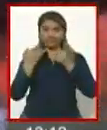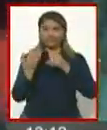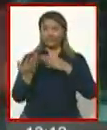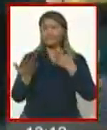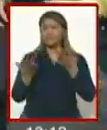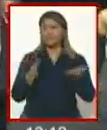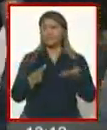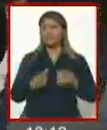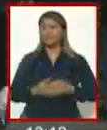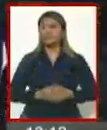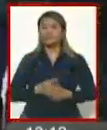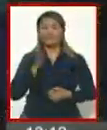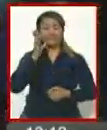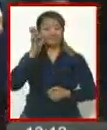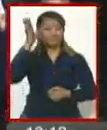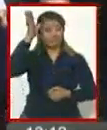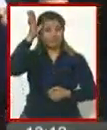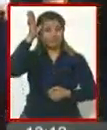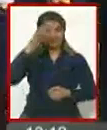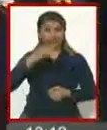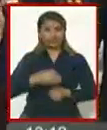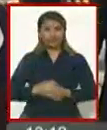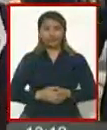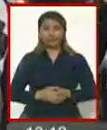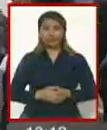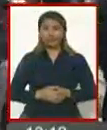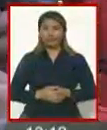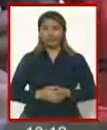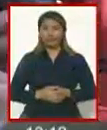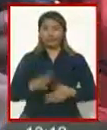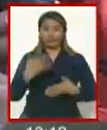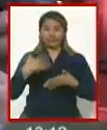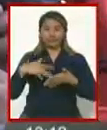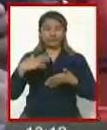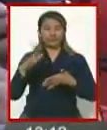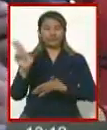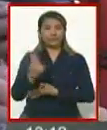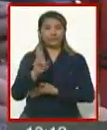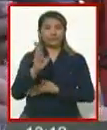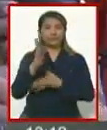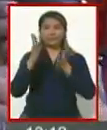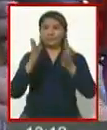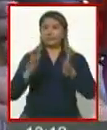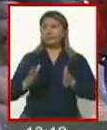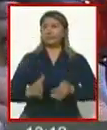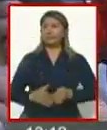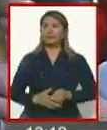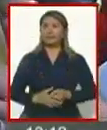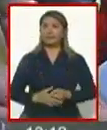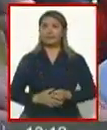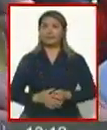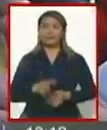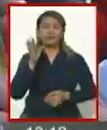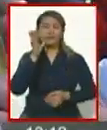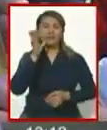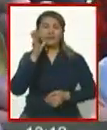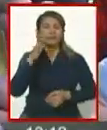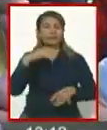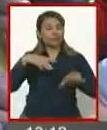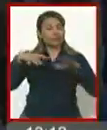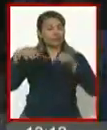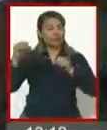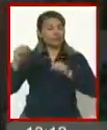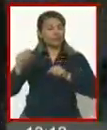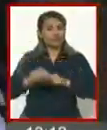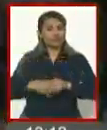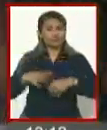informándoles de la tragedia. Los padres son padres que son estudiantes universitarios. La mamá había salido un